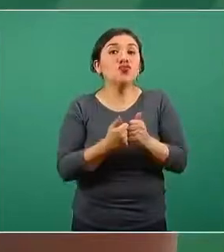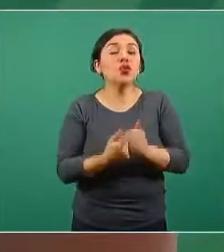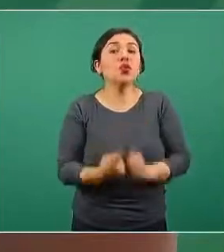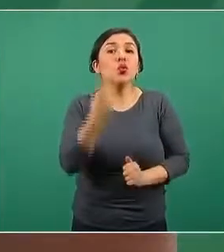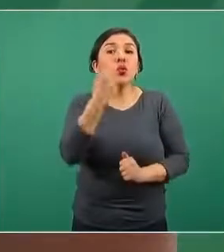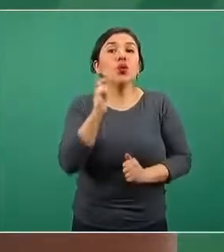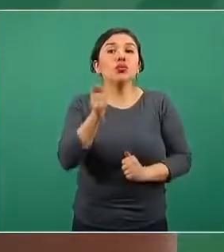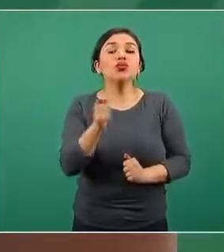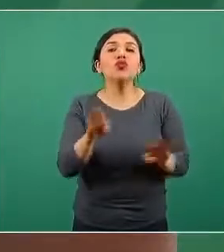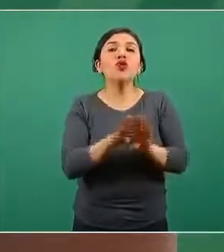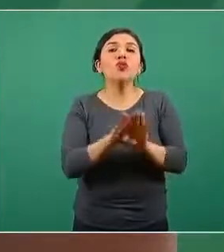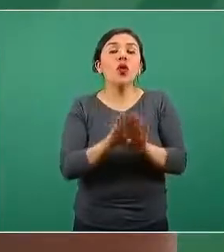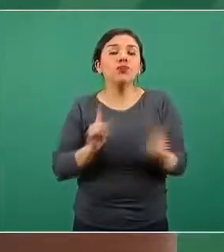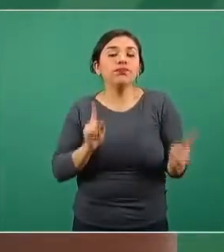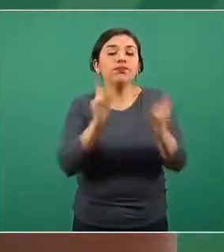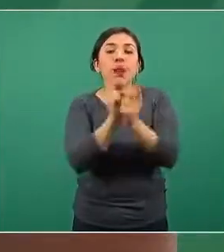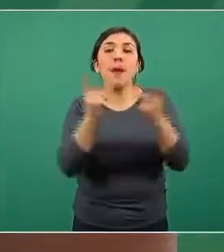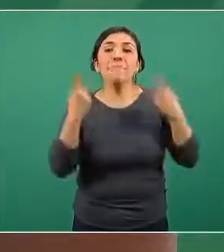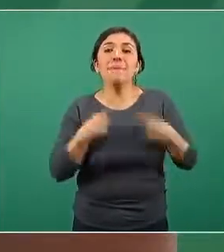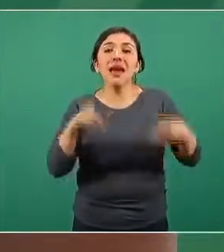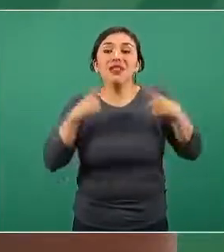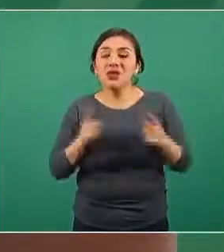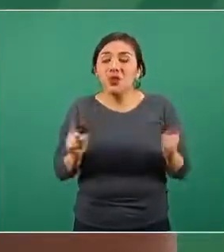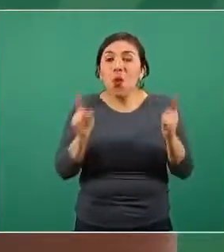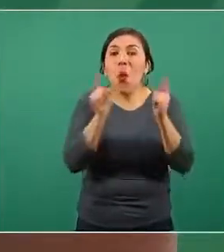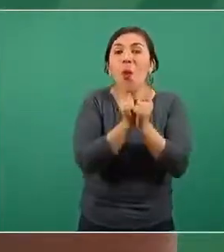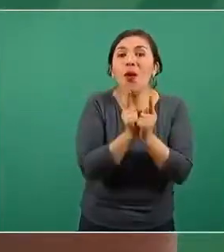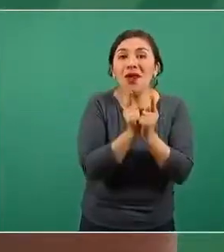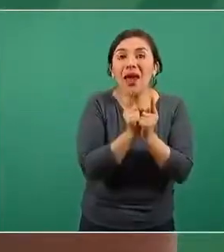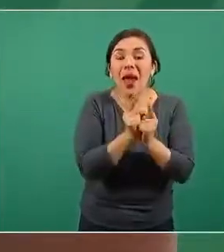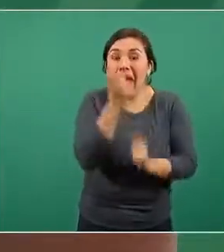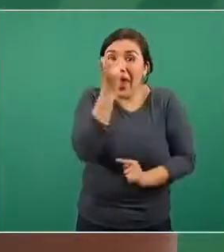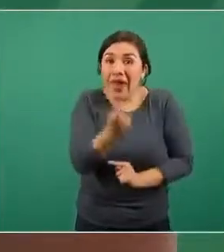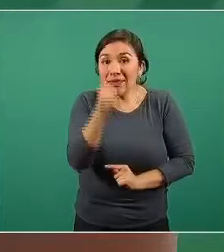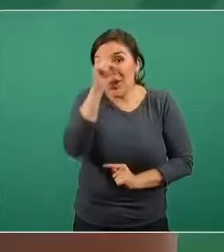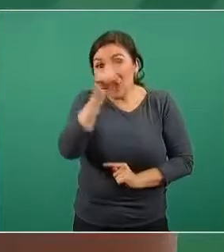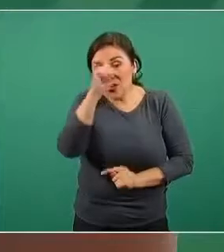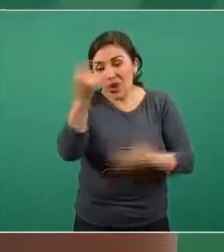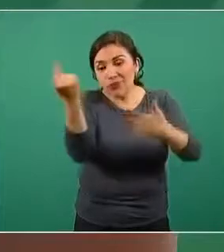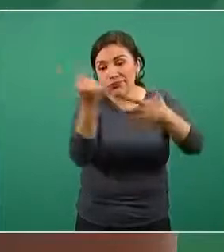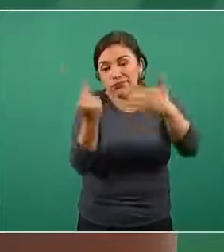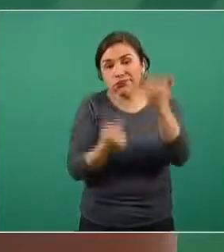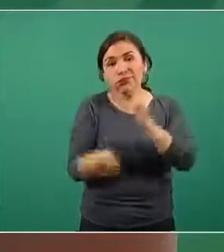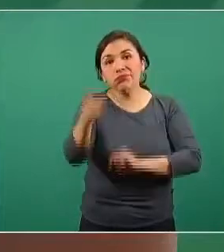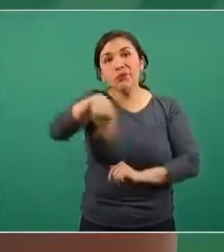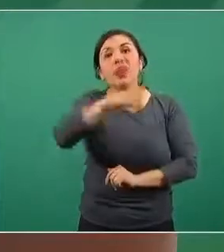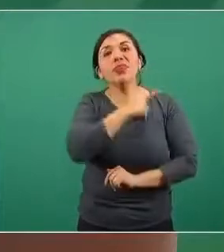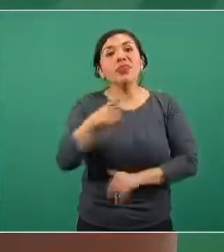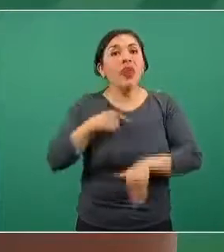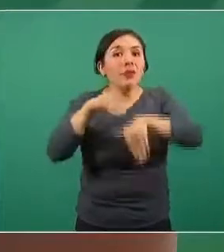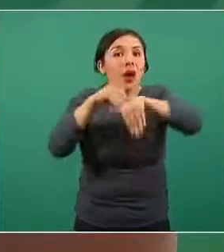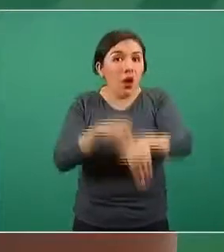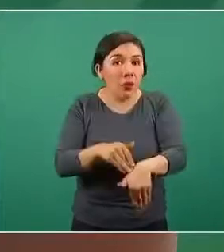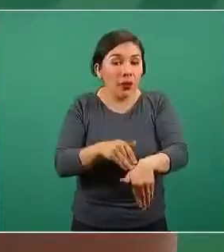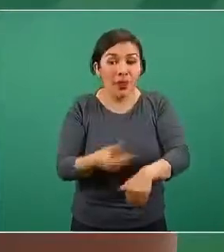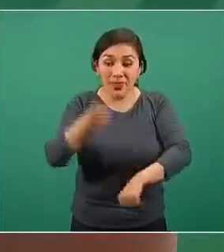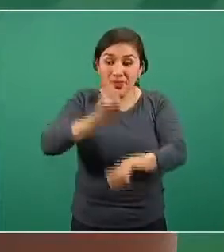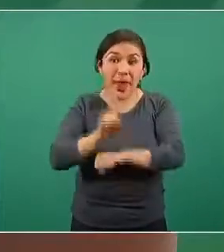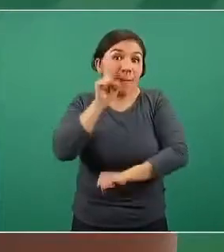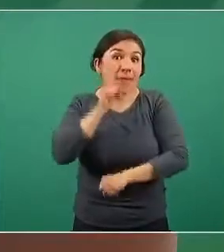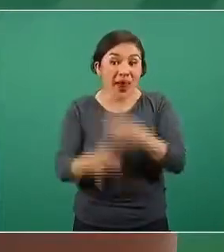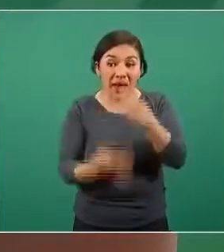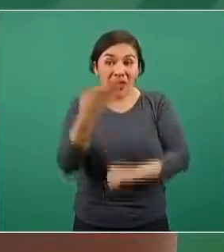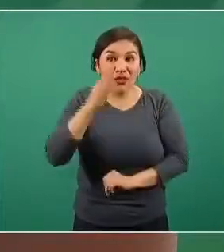un contacto directo de persona a persona. Entonces, son las medidas que debemos de estar cumpliendo, pues no nada más el 14 de